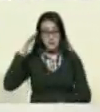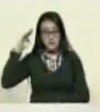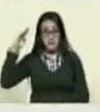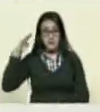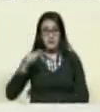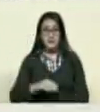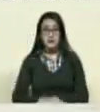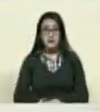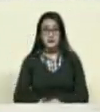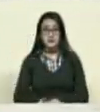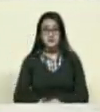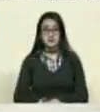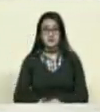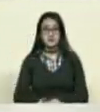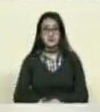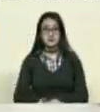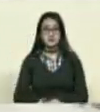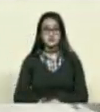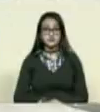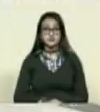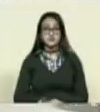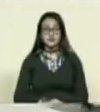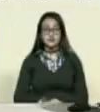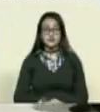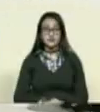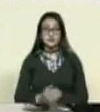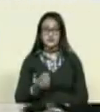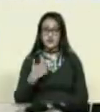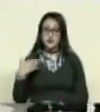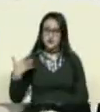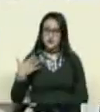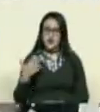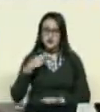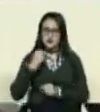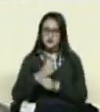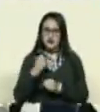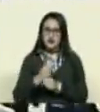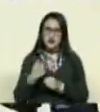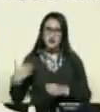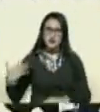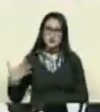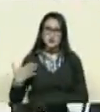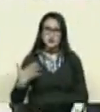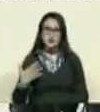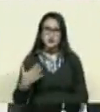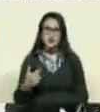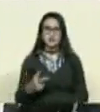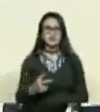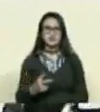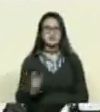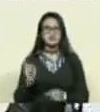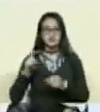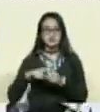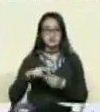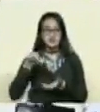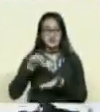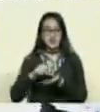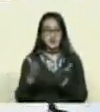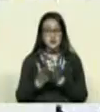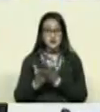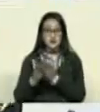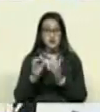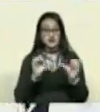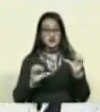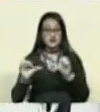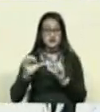Armada Nacional Bolivariana, justamente viene comentando el trabajo que se viene realizando. Este está adscrito además al Centro de Estudios para